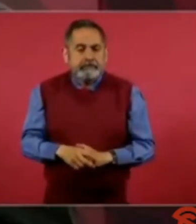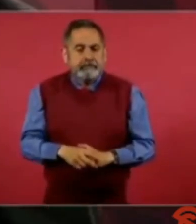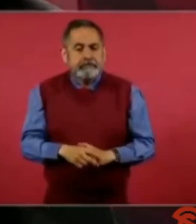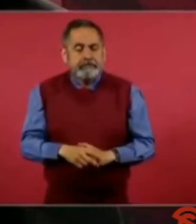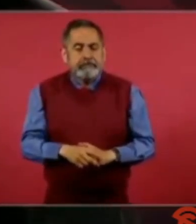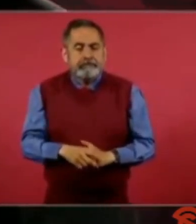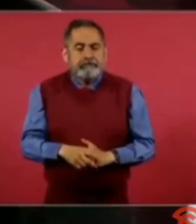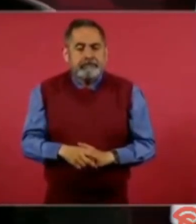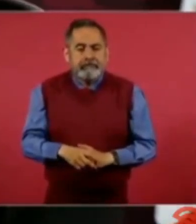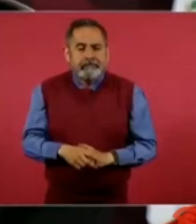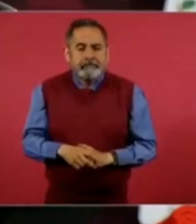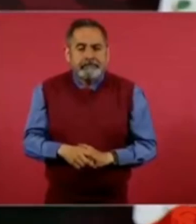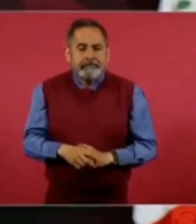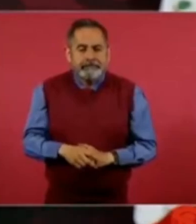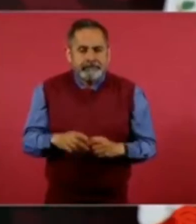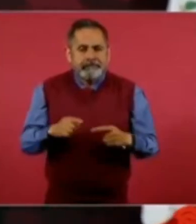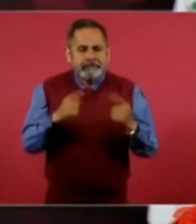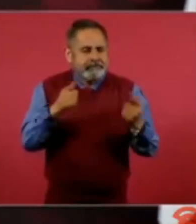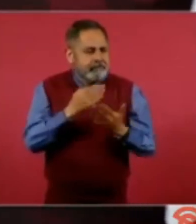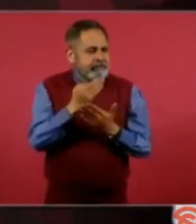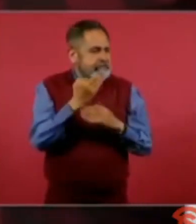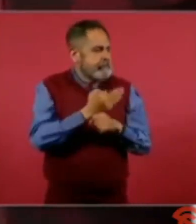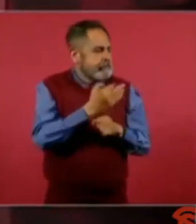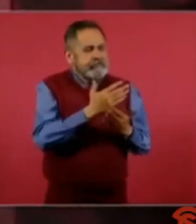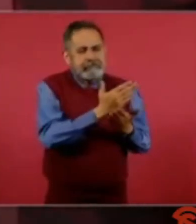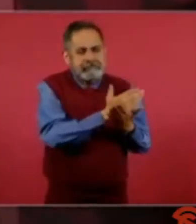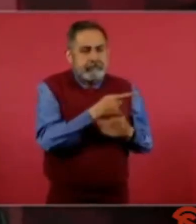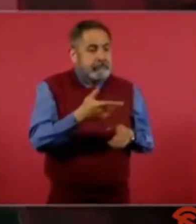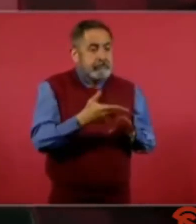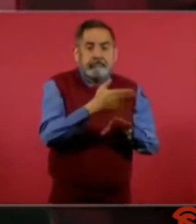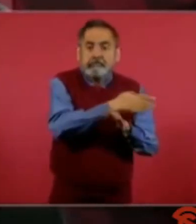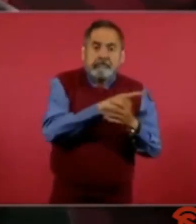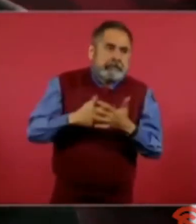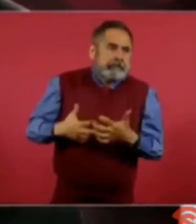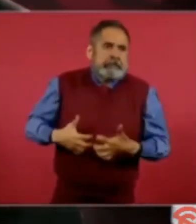porque ya ahora menos pero antes